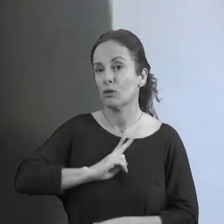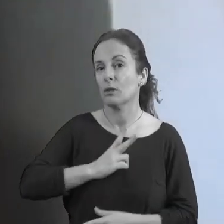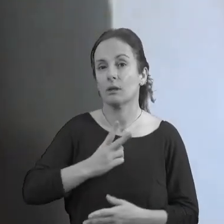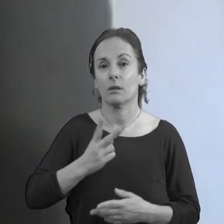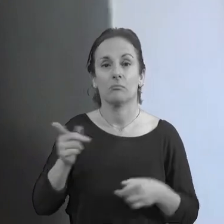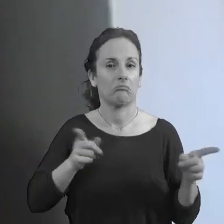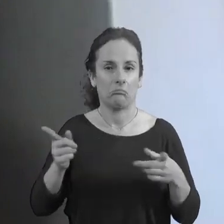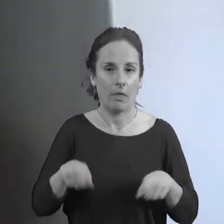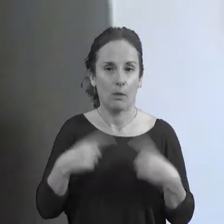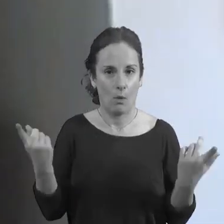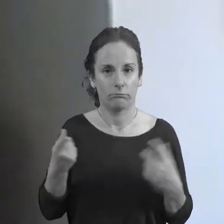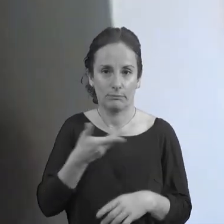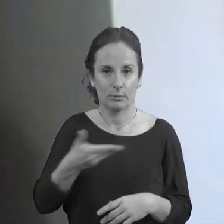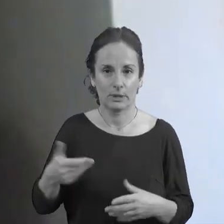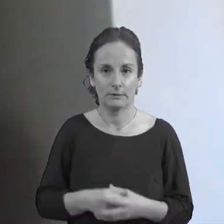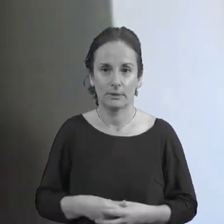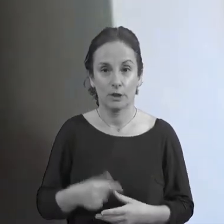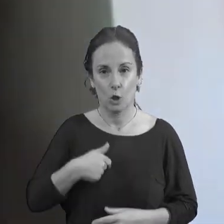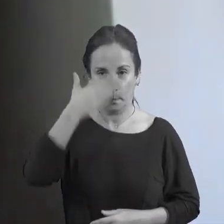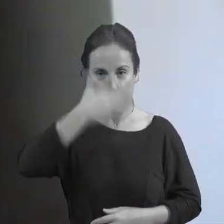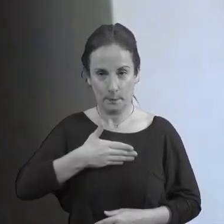será importante, aunque yo esté congelada.